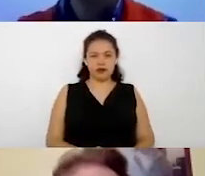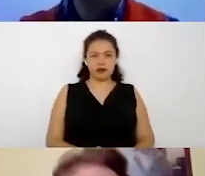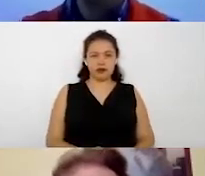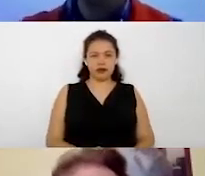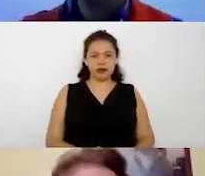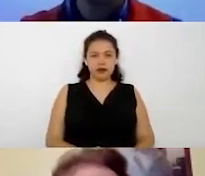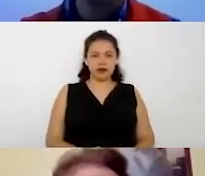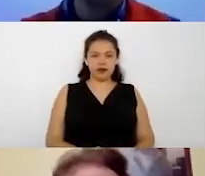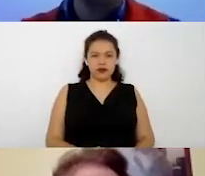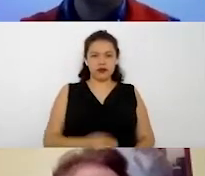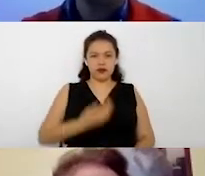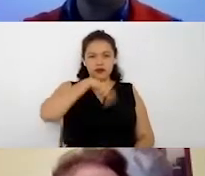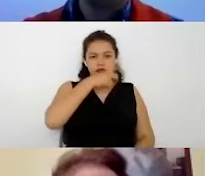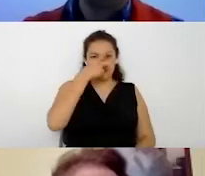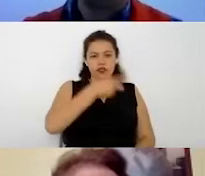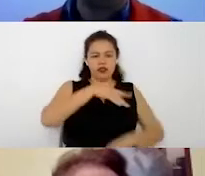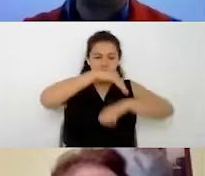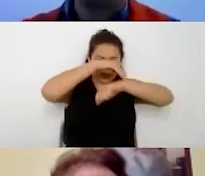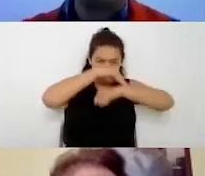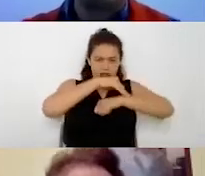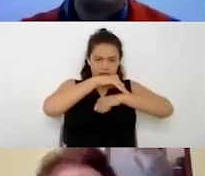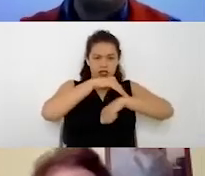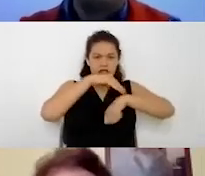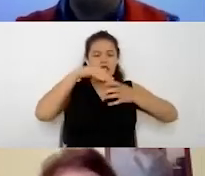Nos referimos a que es presión indirecta